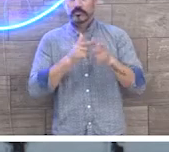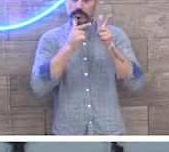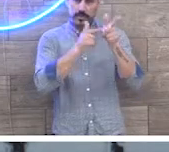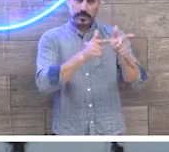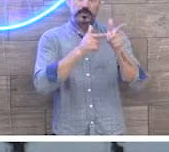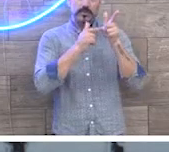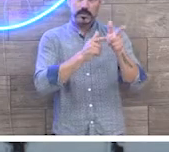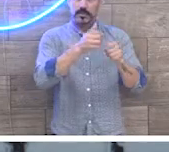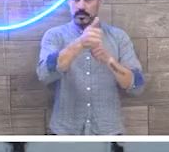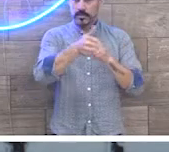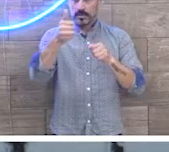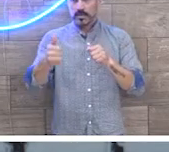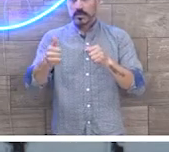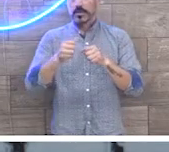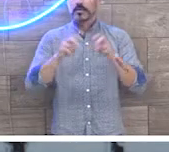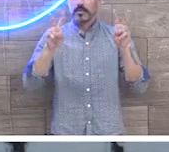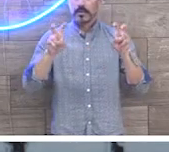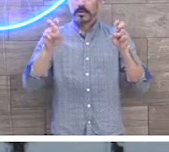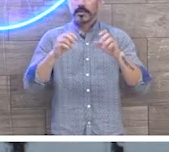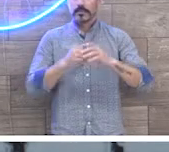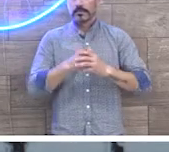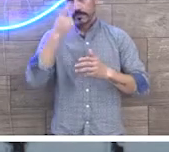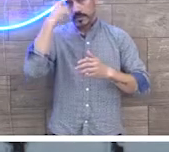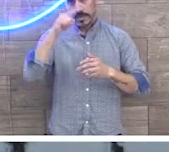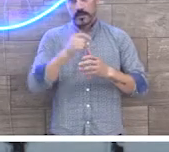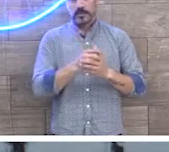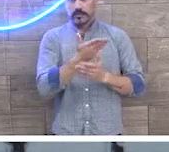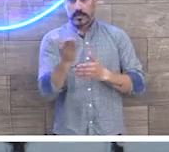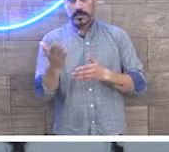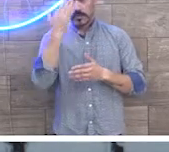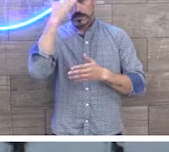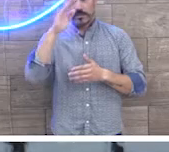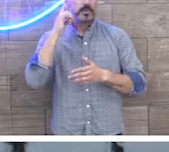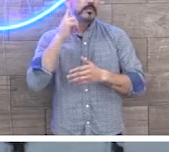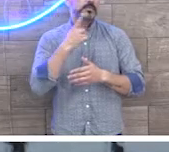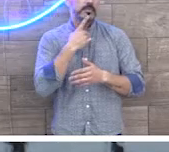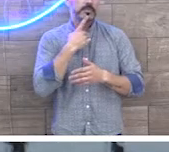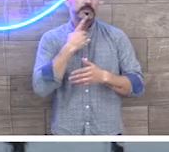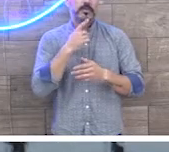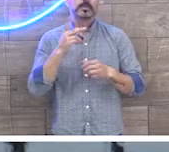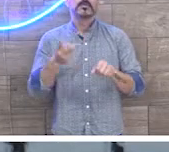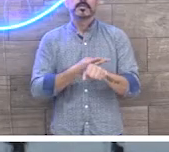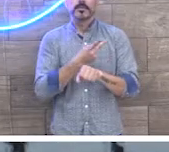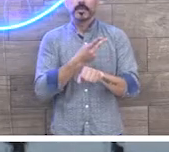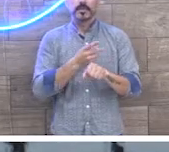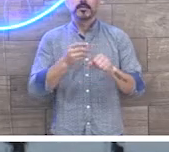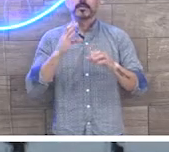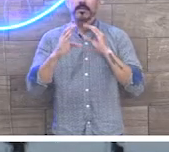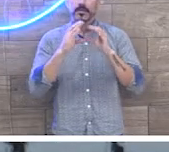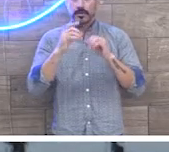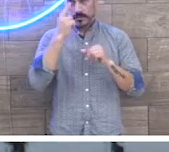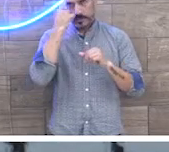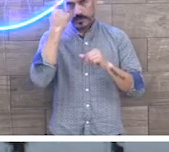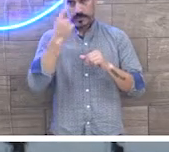con nosotros en cada emisión con la finalidad de hacer también viable y accesible la información